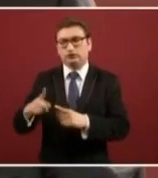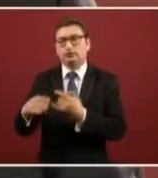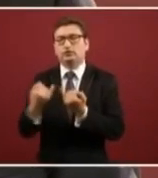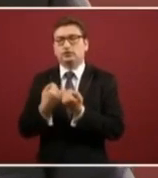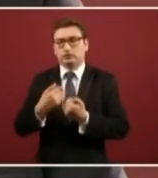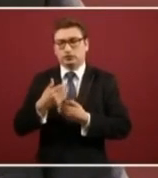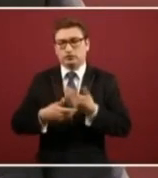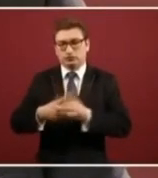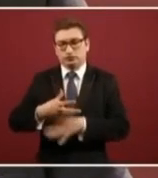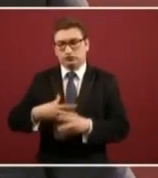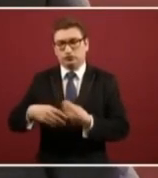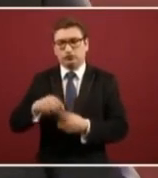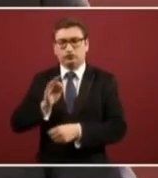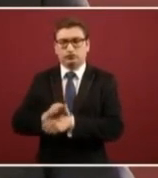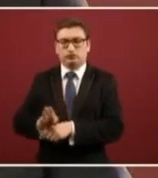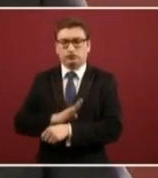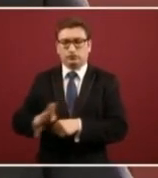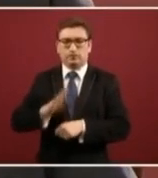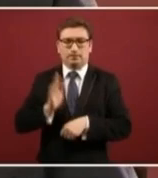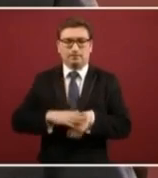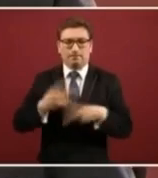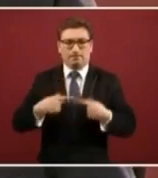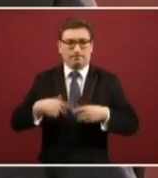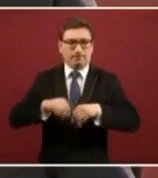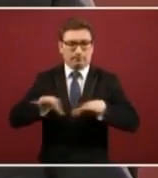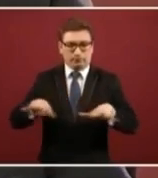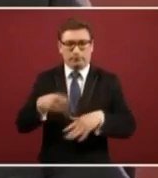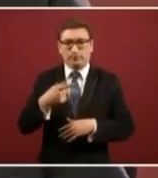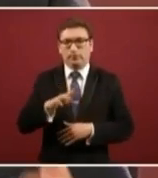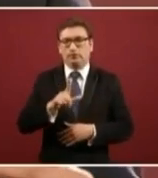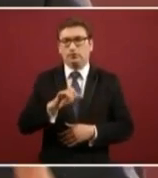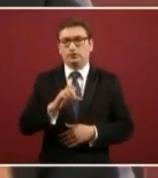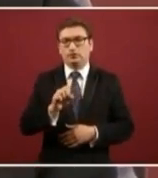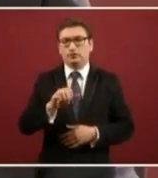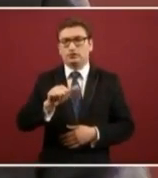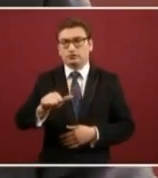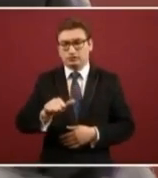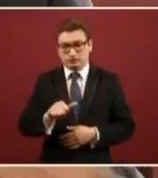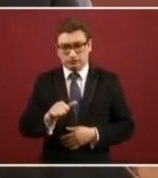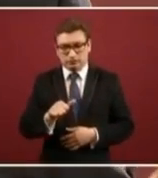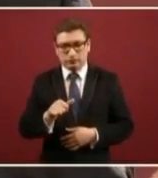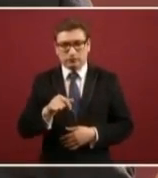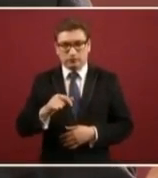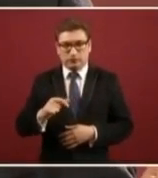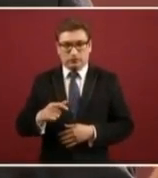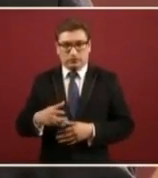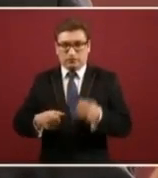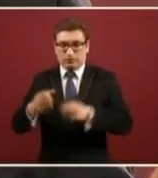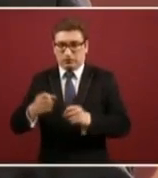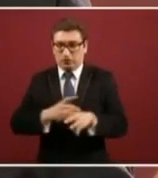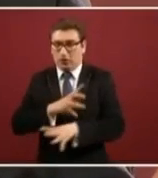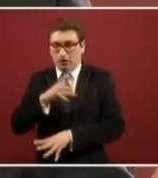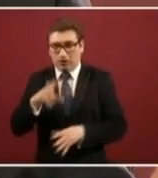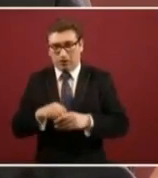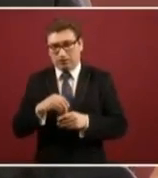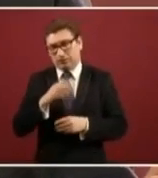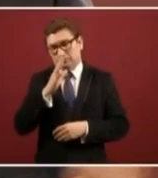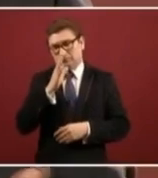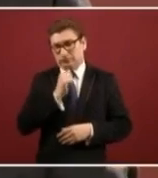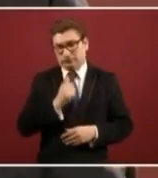beneficiar por nuestra parte a más gente. Pero Liconsa no aspira a manejar la totalidad de la leche del